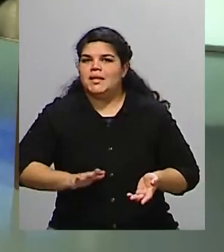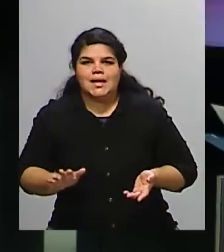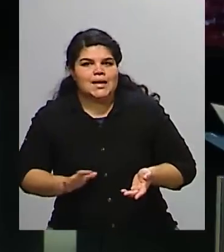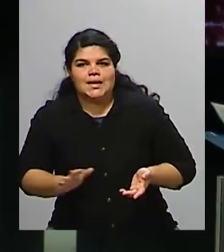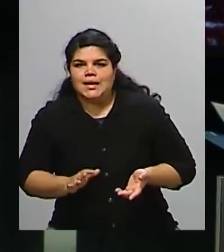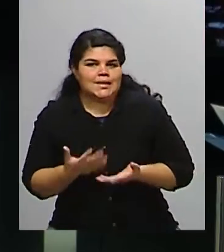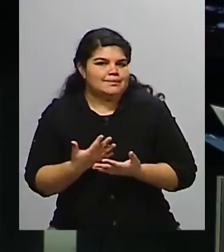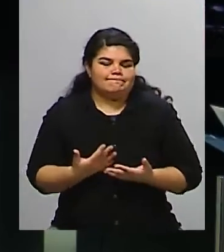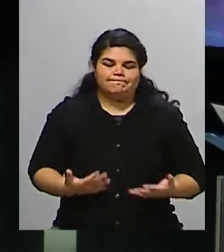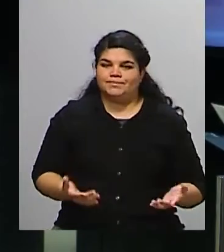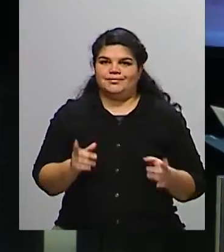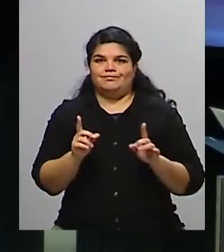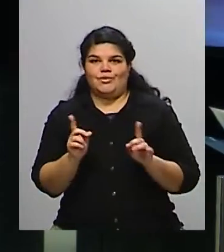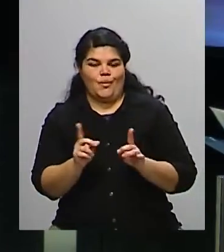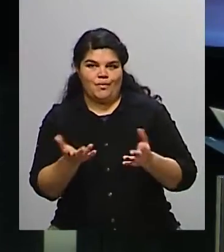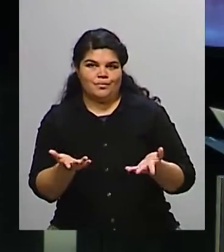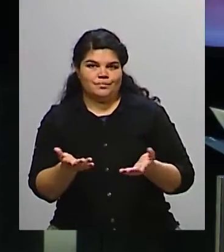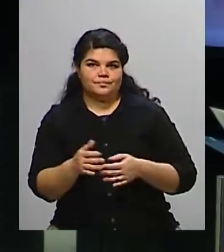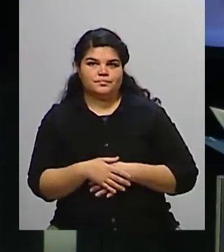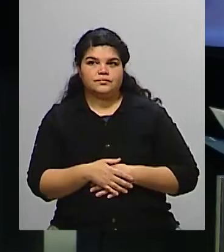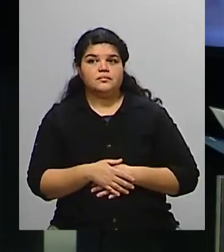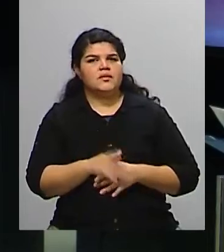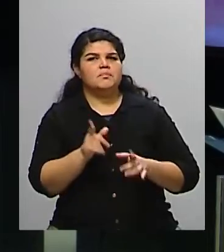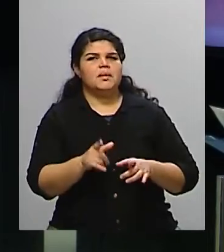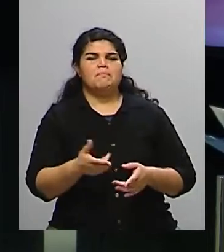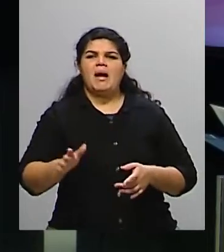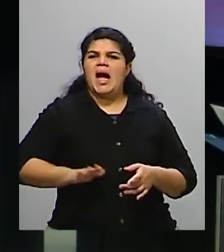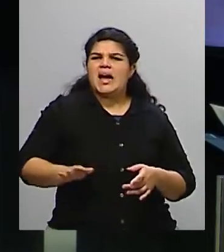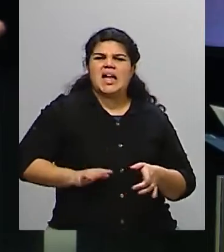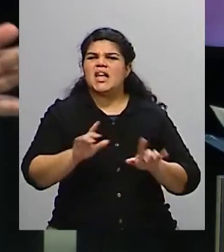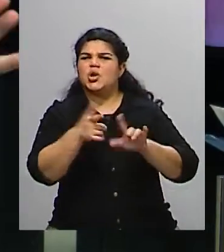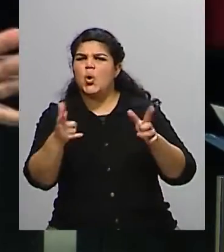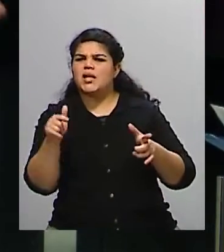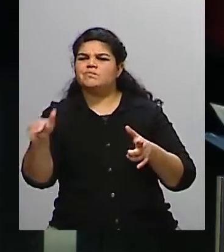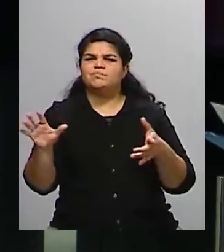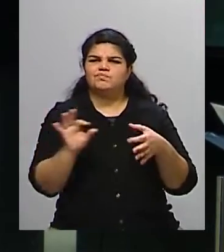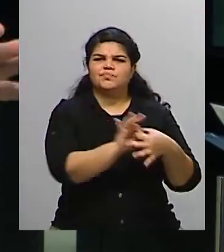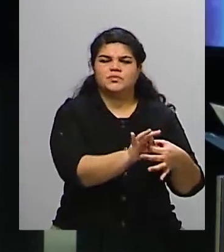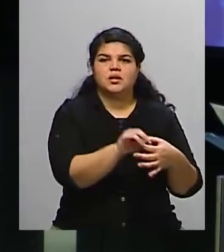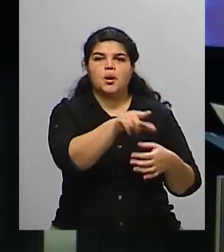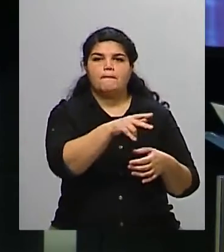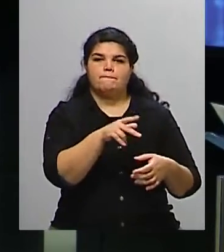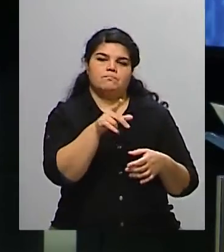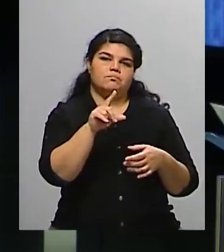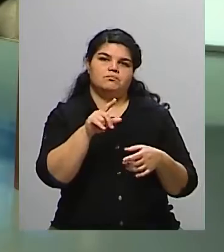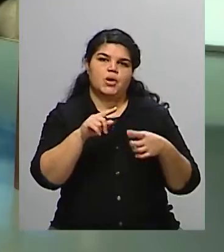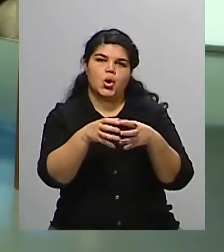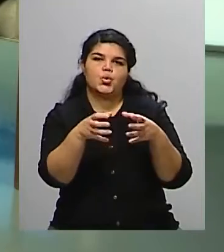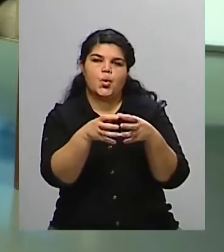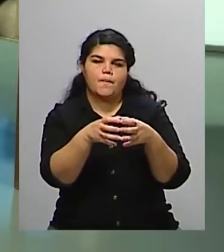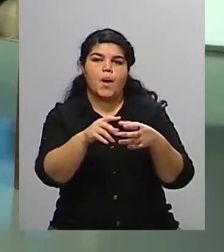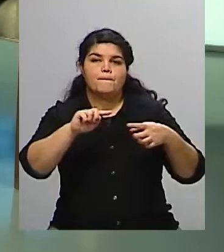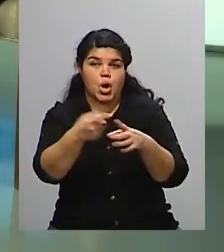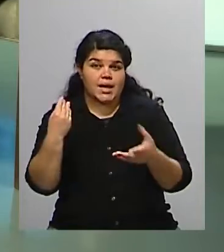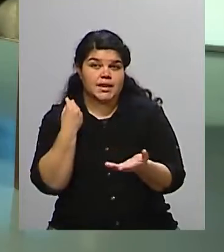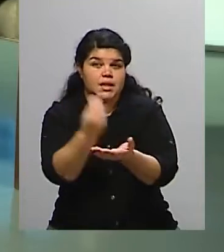de incentivos está vinculada al ciclo político, por ejemplo. Ojo, sector público, sector privado, indistintamente. Totalmente. Y